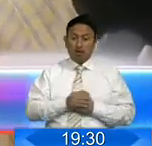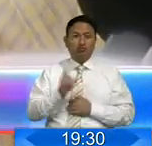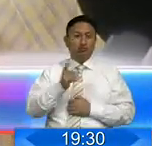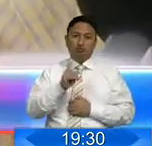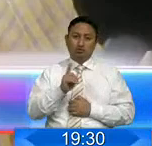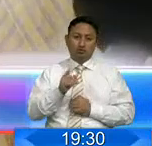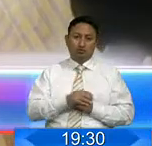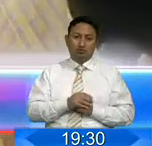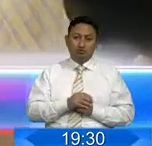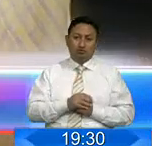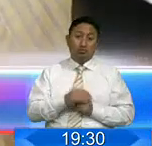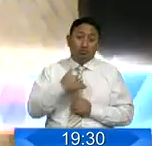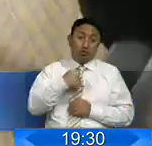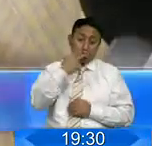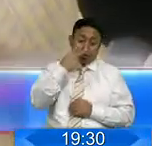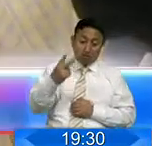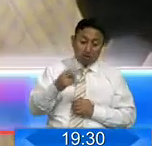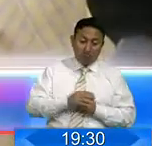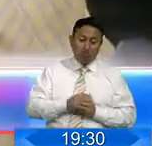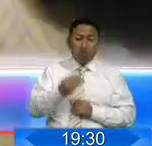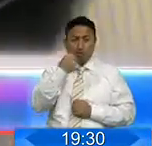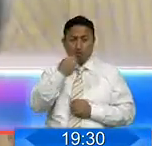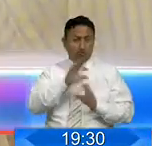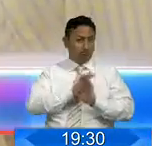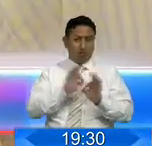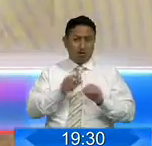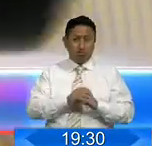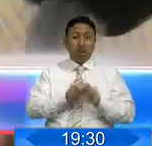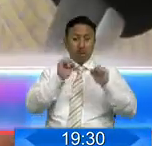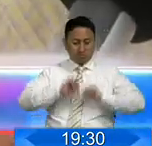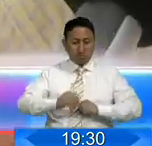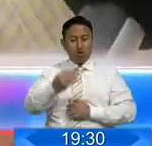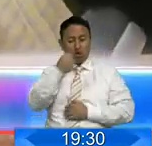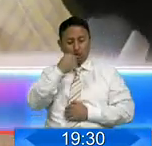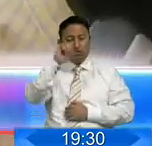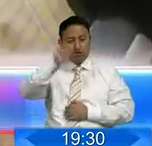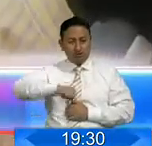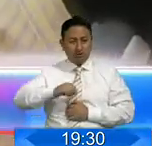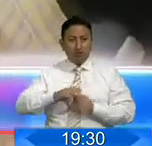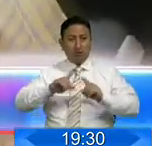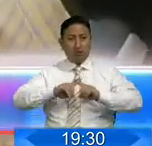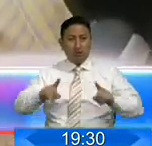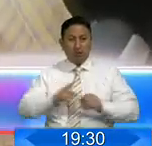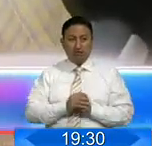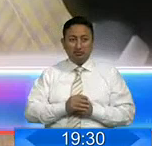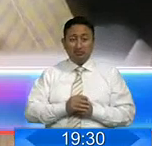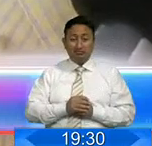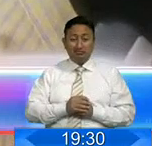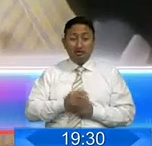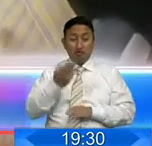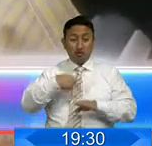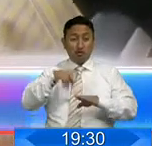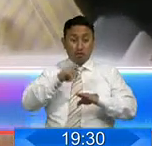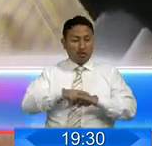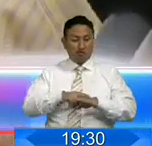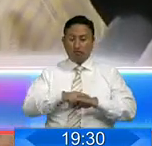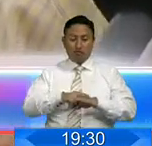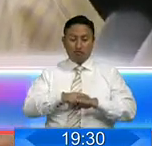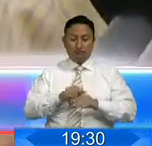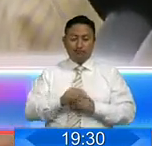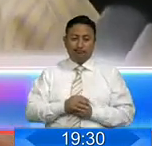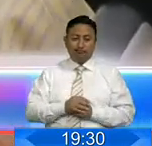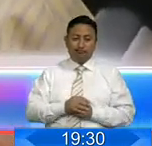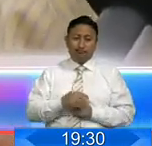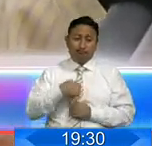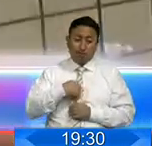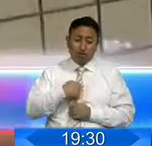donde también están recibiendo estoy recibiendo pero nolan o no como deberían recibir una alimentación o sea